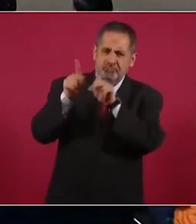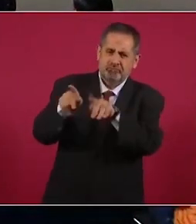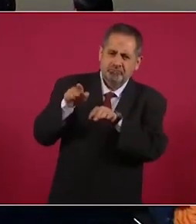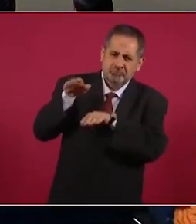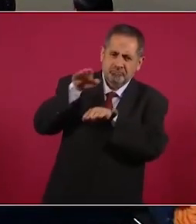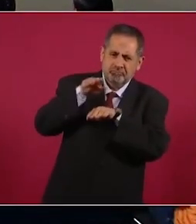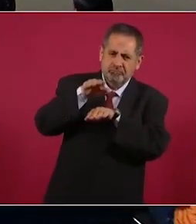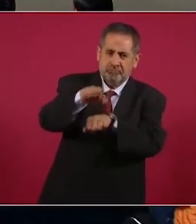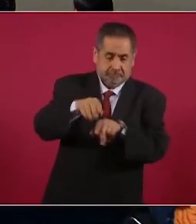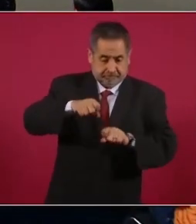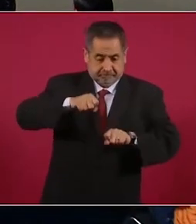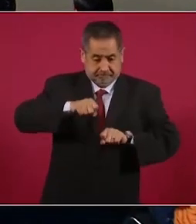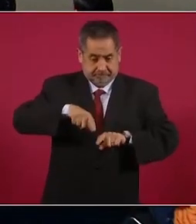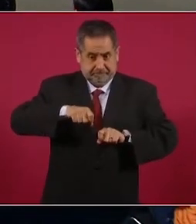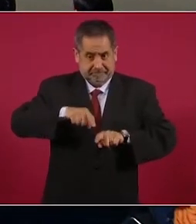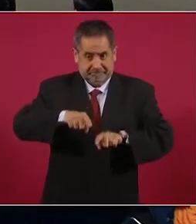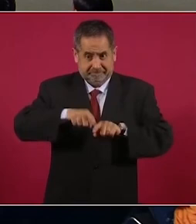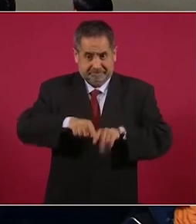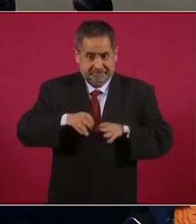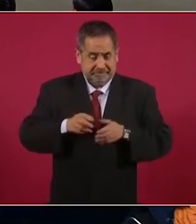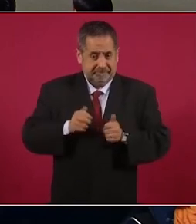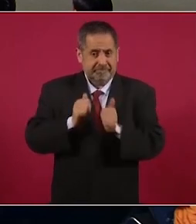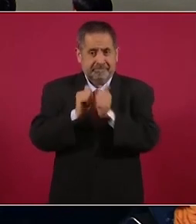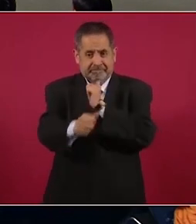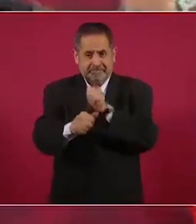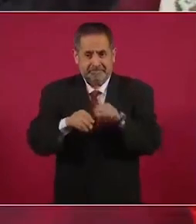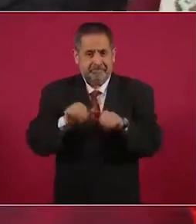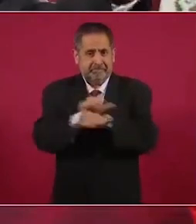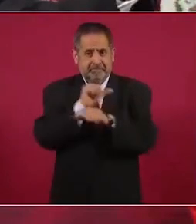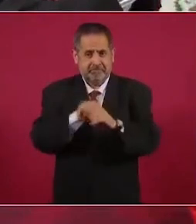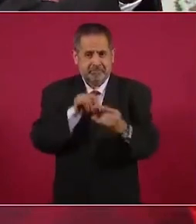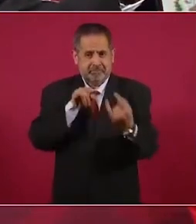En el mismo derecho de vía, donde está la carretera,